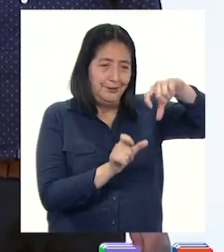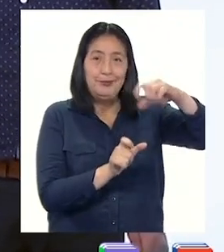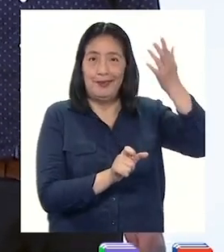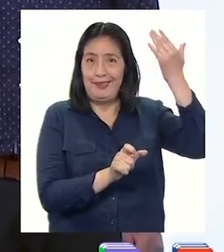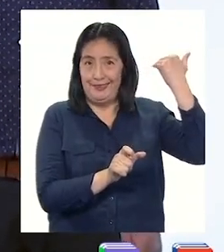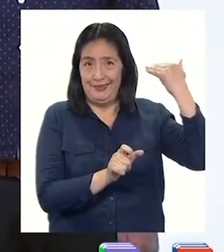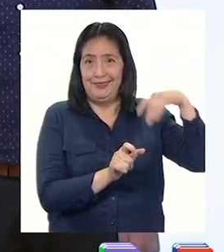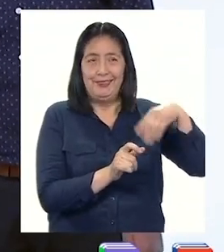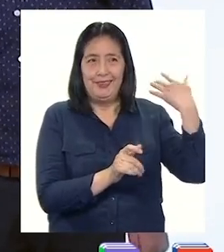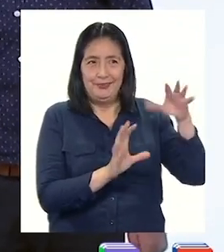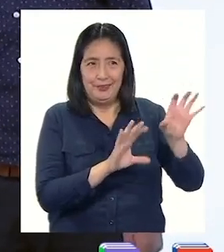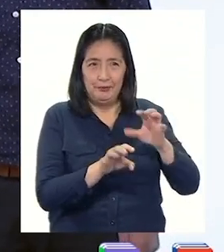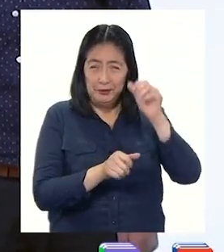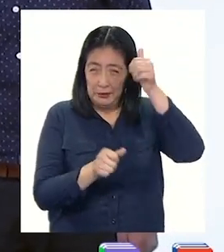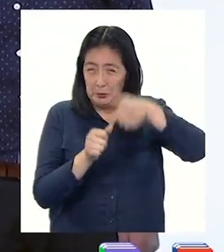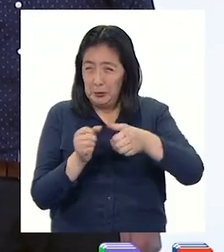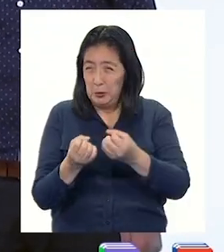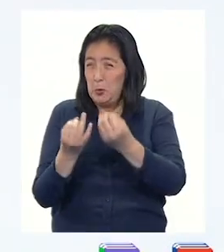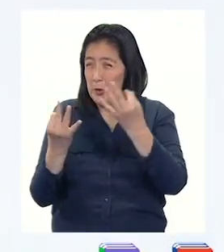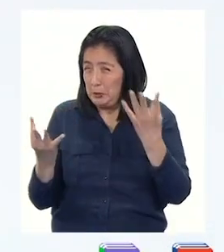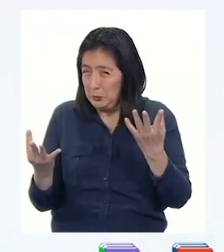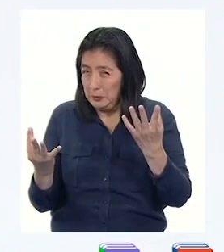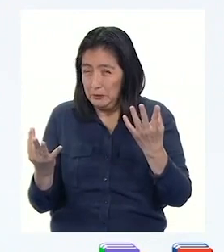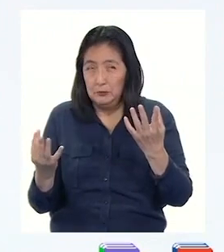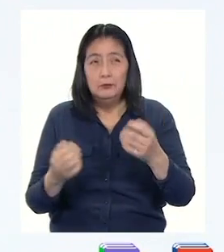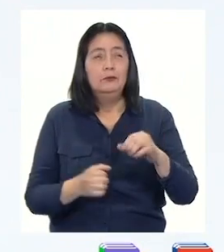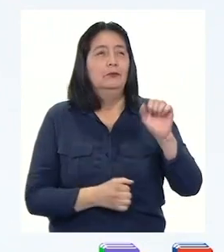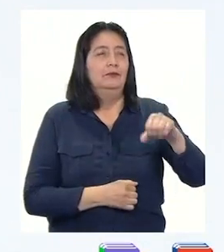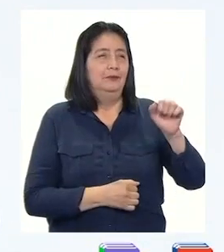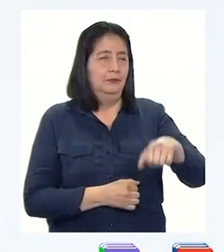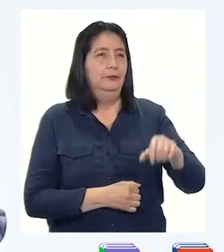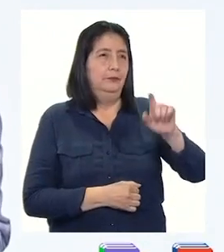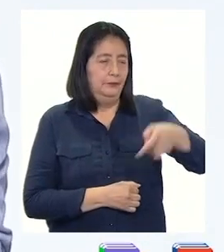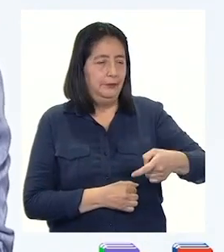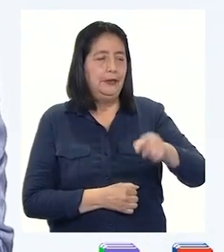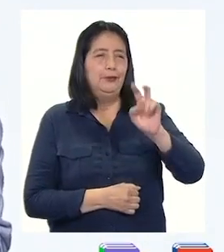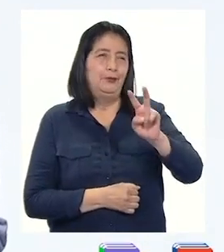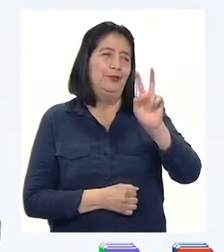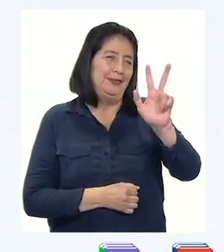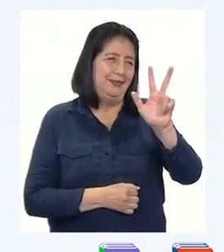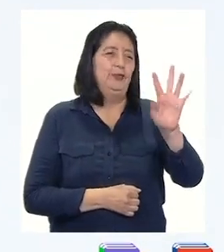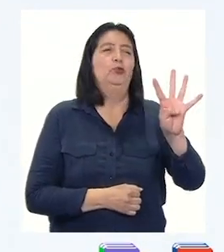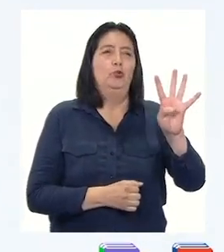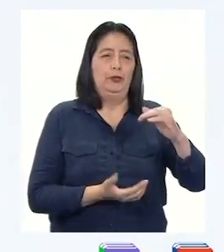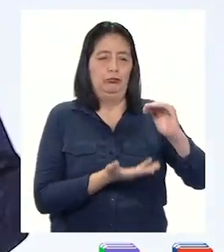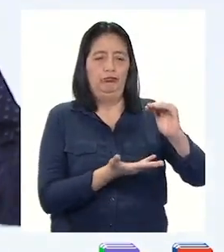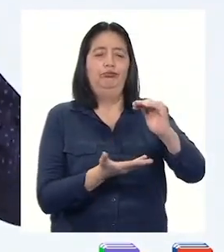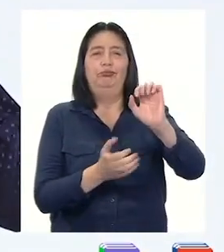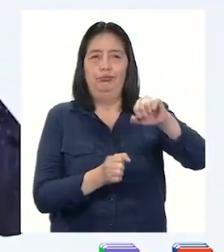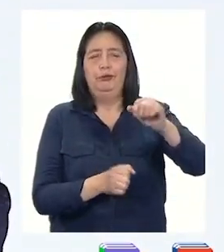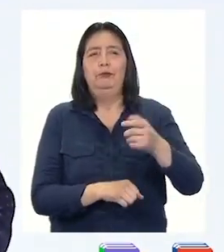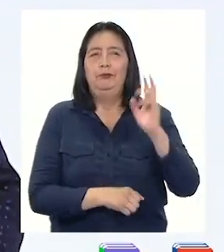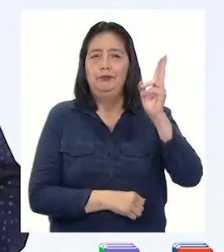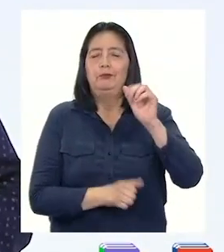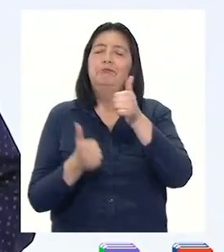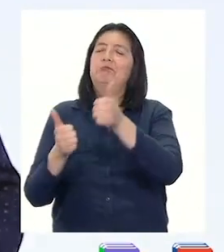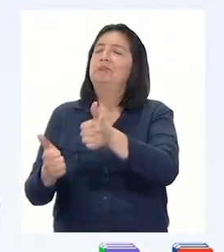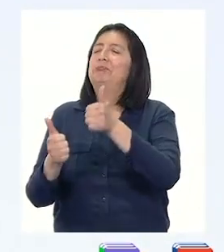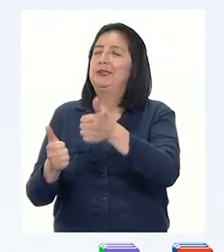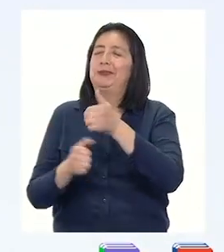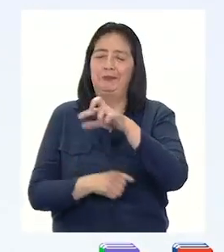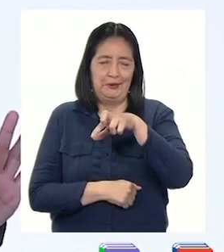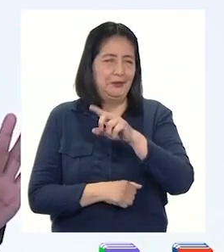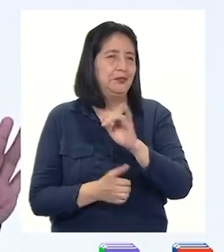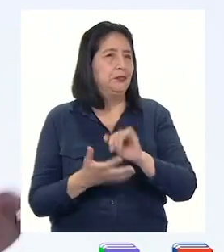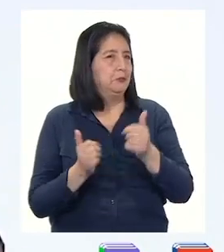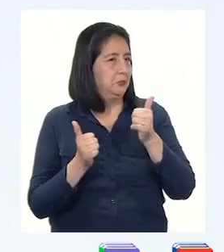pasado. ¿Recuerdan cuánto nos salió? Nos salió 1,234 sacos, profesor. ¡Exacto,